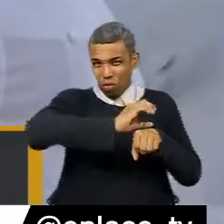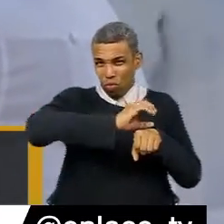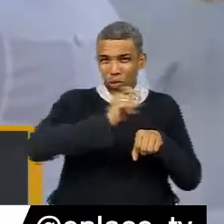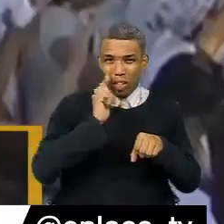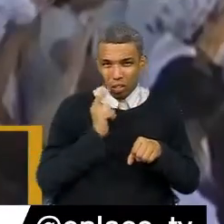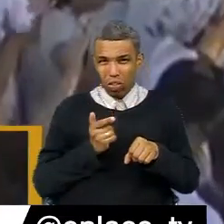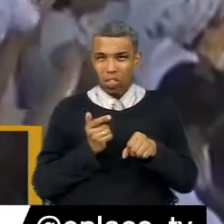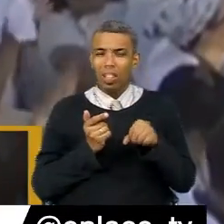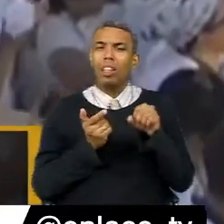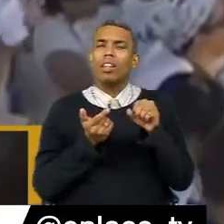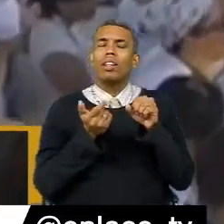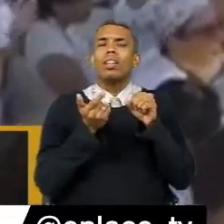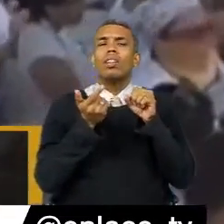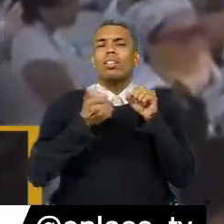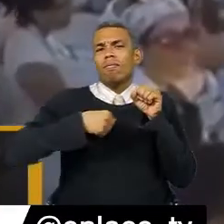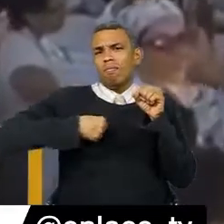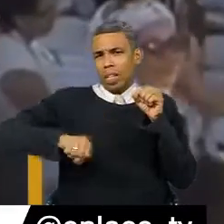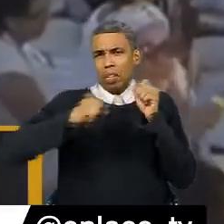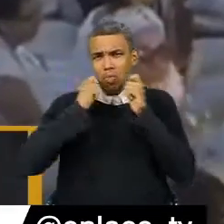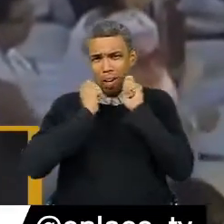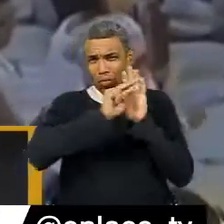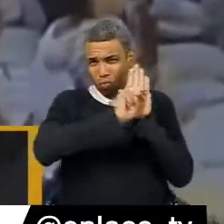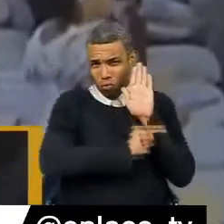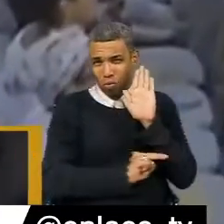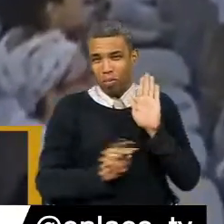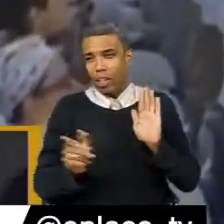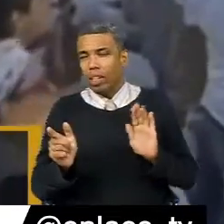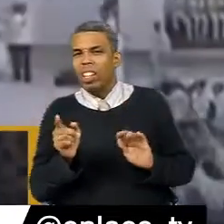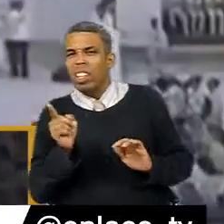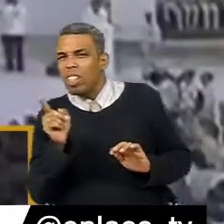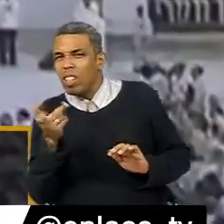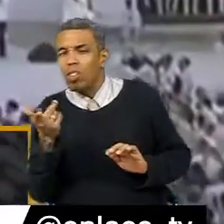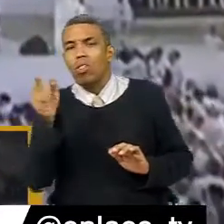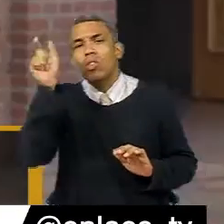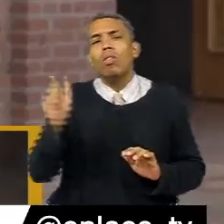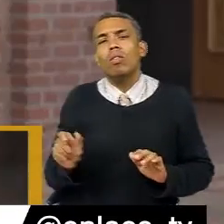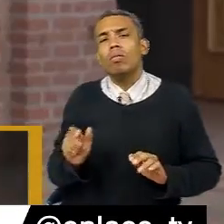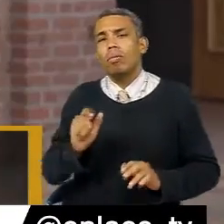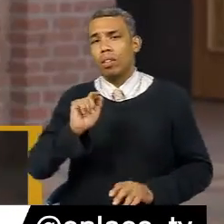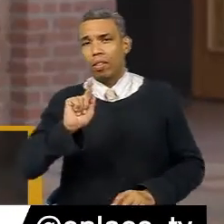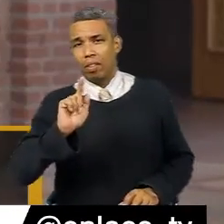en el Magdalena Medio, sobre lo que será ahora el posconflicto. Francisco Campos responde al respecto.